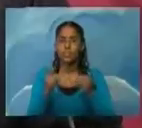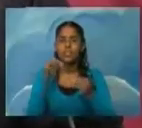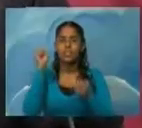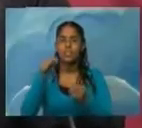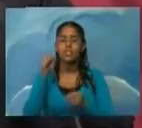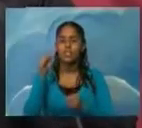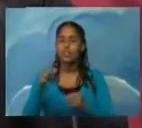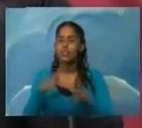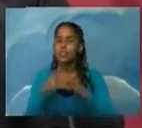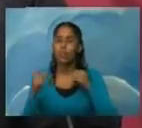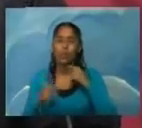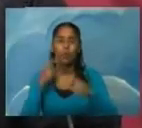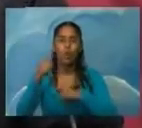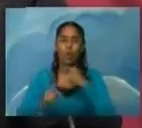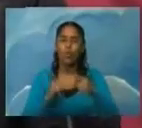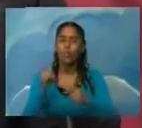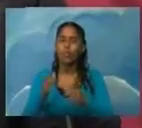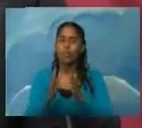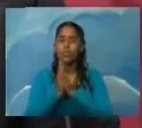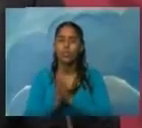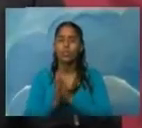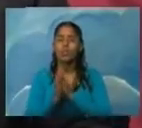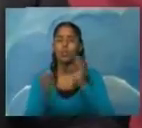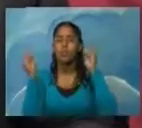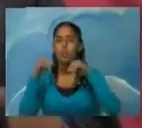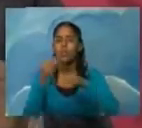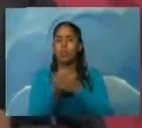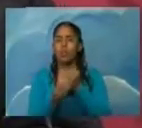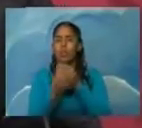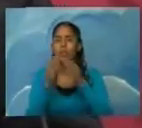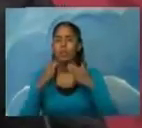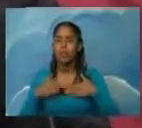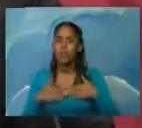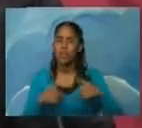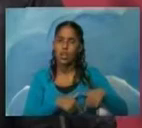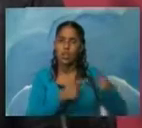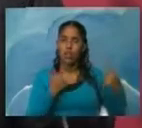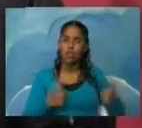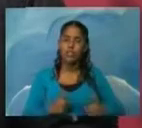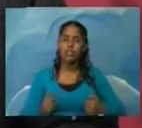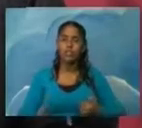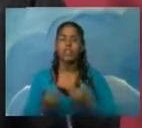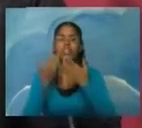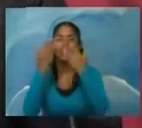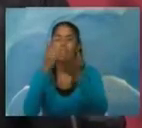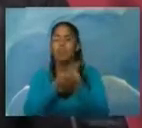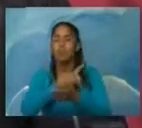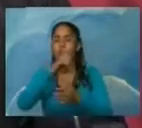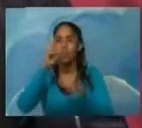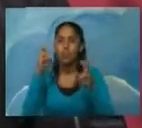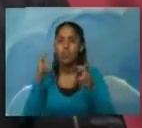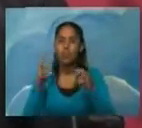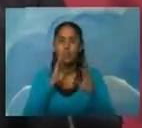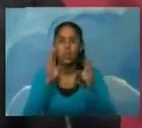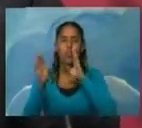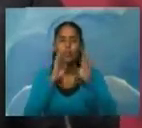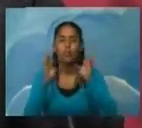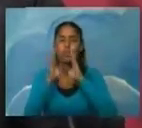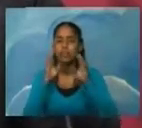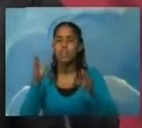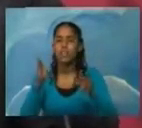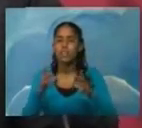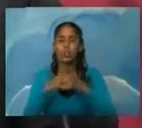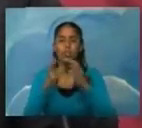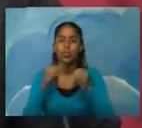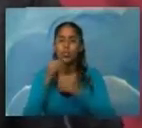hermano, todos los días cuando te hace oración nos ponemos la mano en el corazón y nos entregamos de nuevo porque hay que confesar lo que